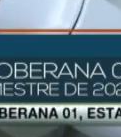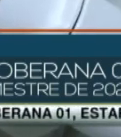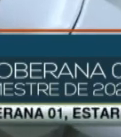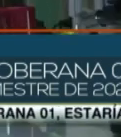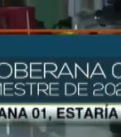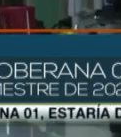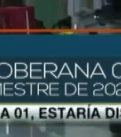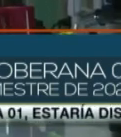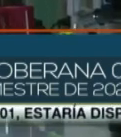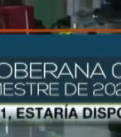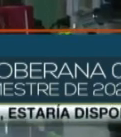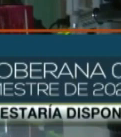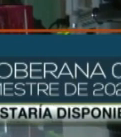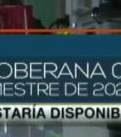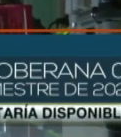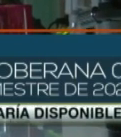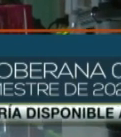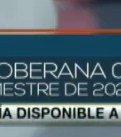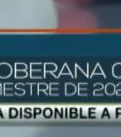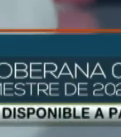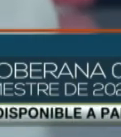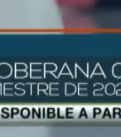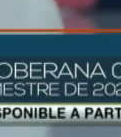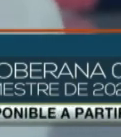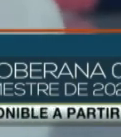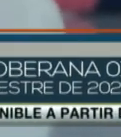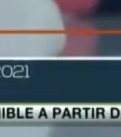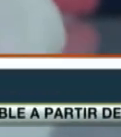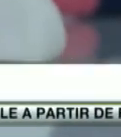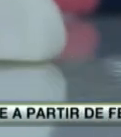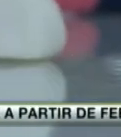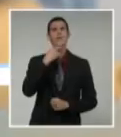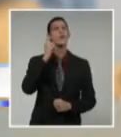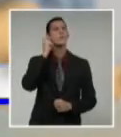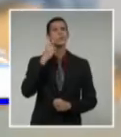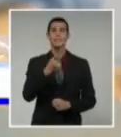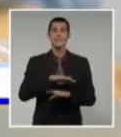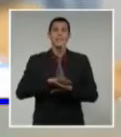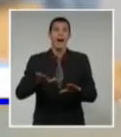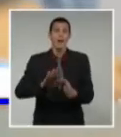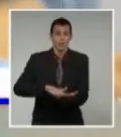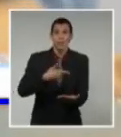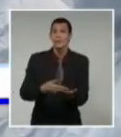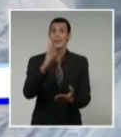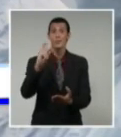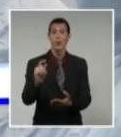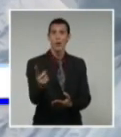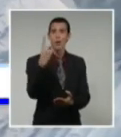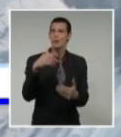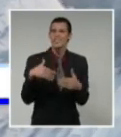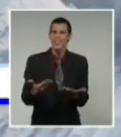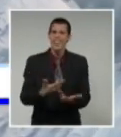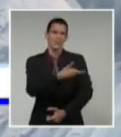de la revolución cubana y quería en este segundo momento de la intervención dedicarlo a una noticia que